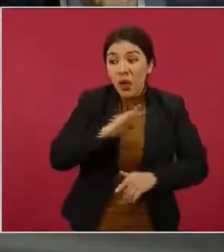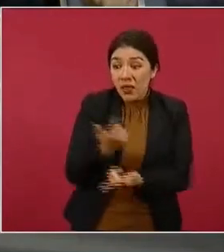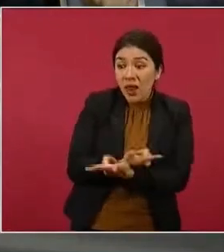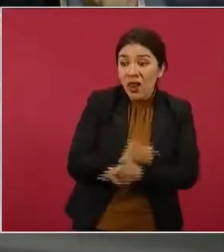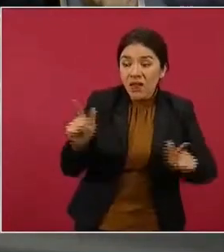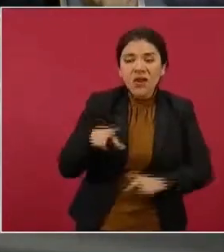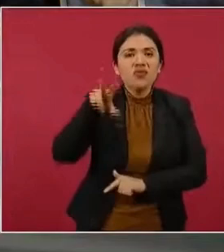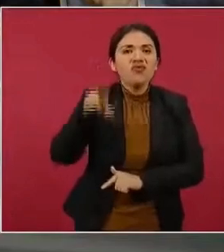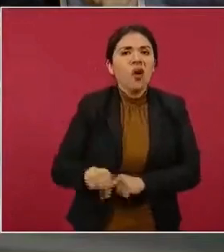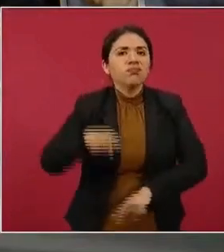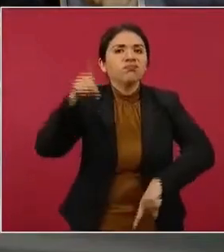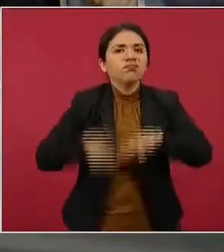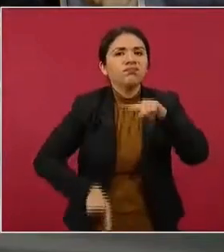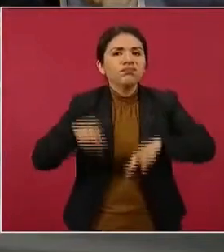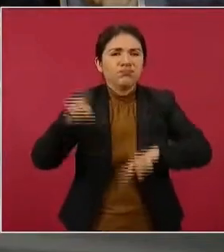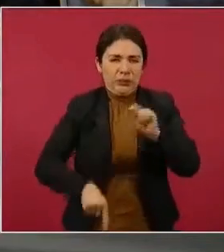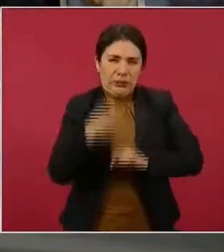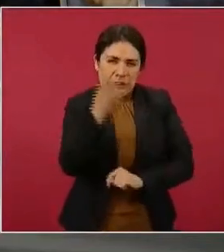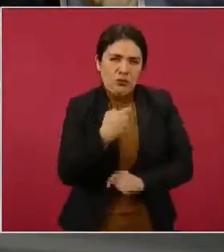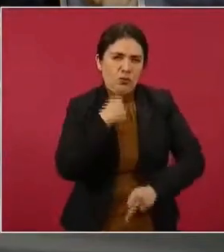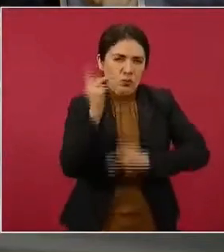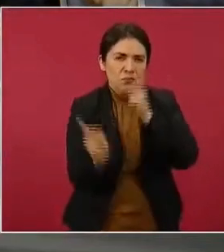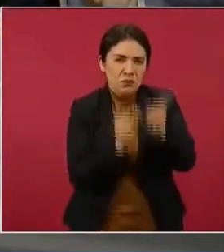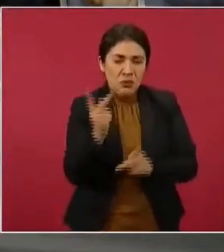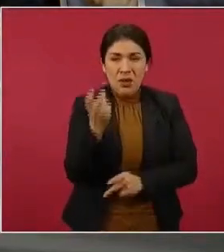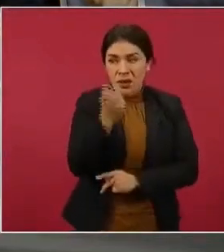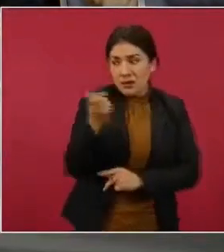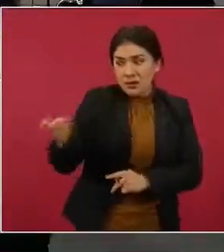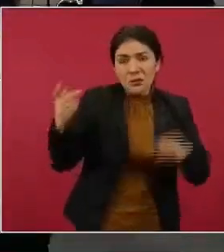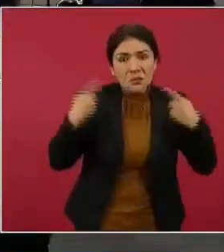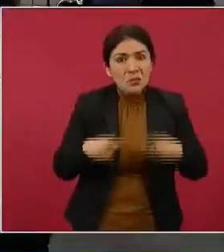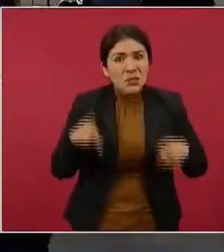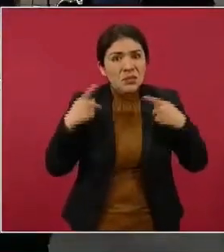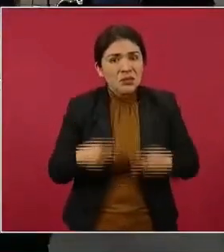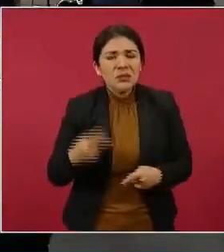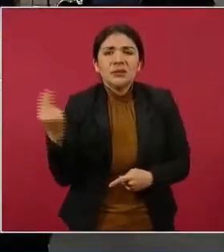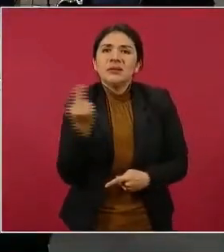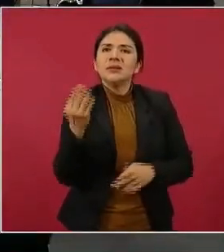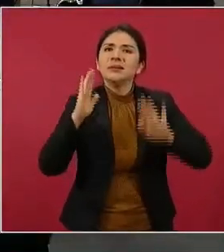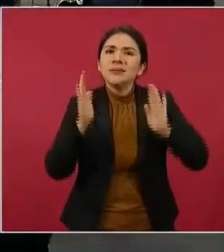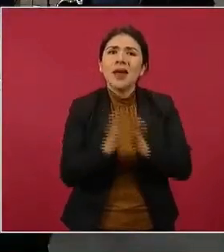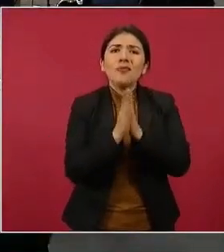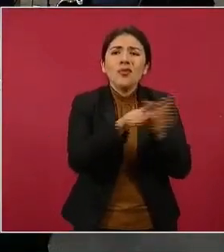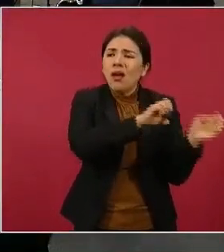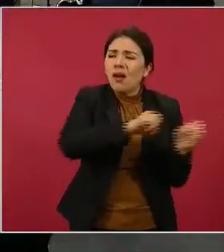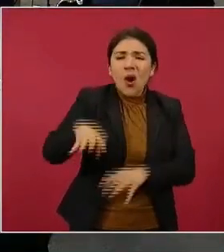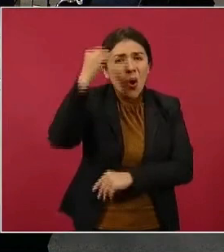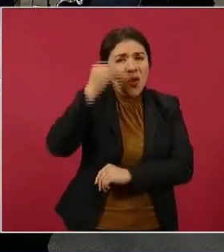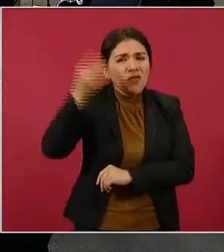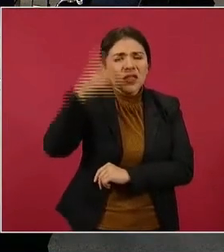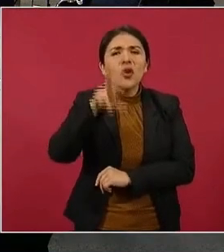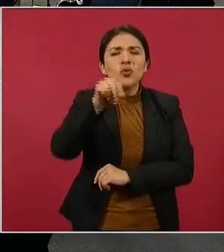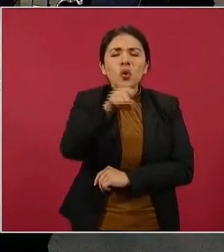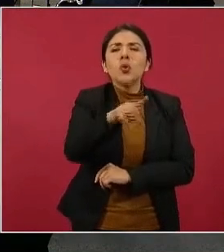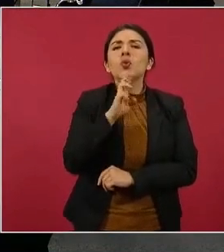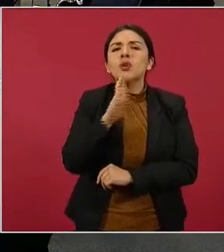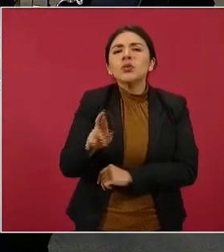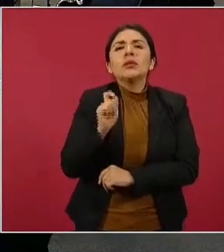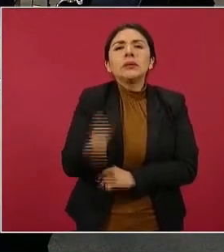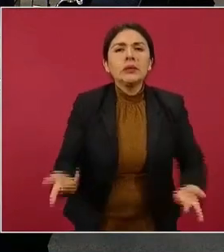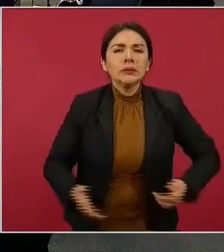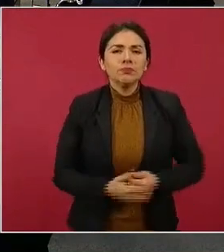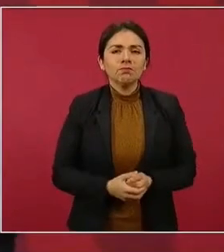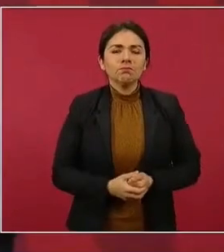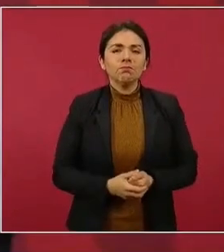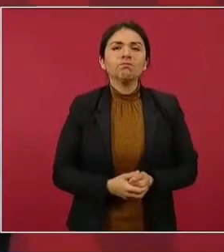salida, la libertad. Presidente, yo preguntarle, porque esta gente pide que no los deje solos, ¿qué le respondería? Gracias. Que vamos